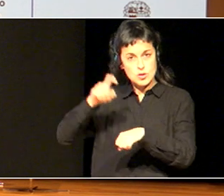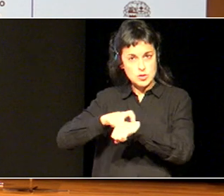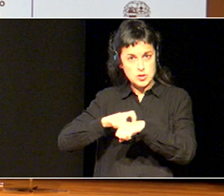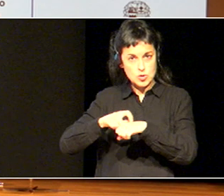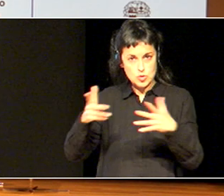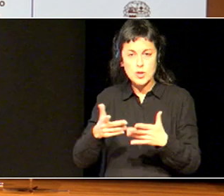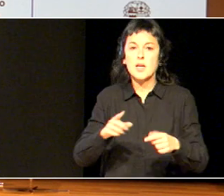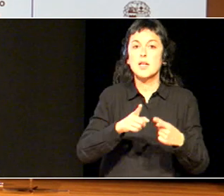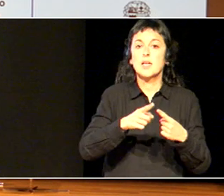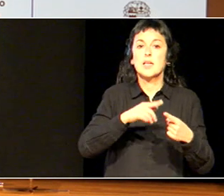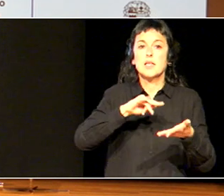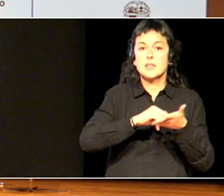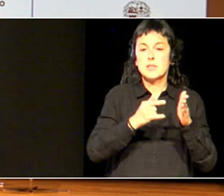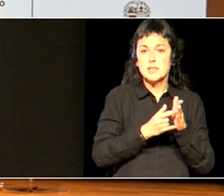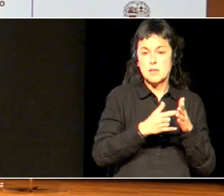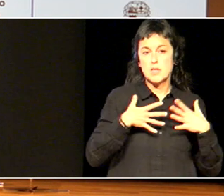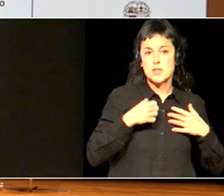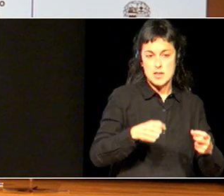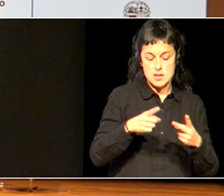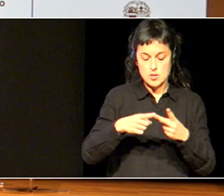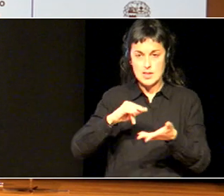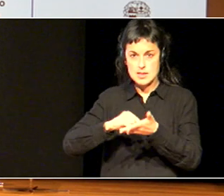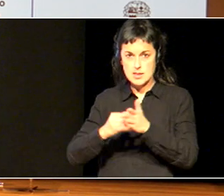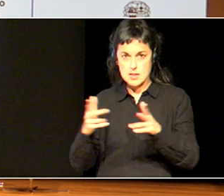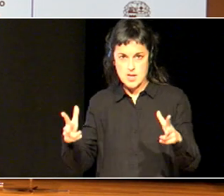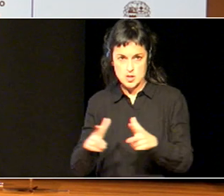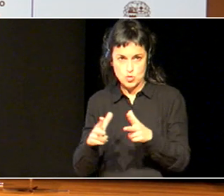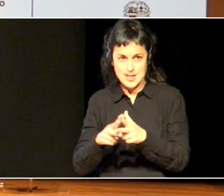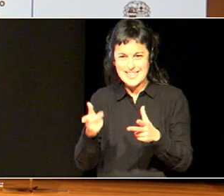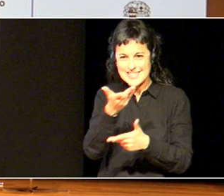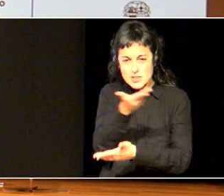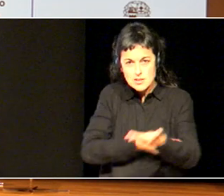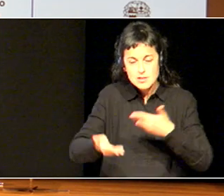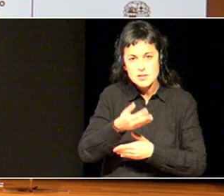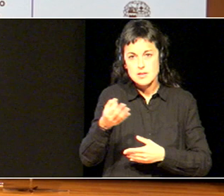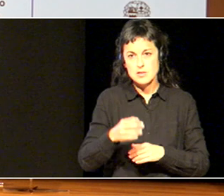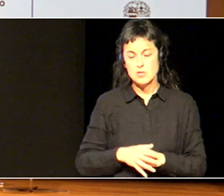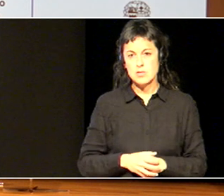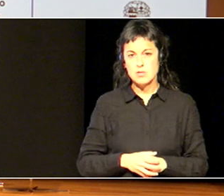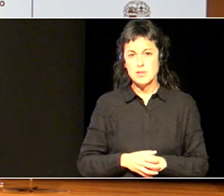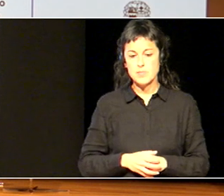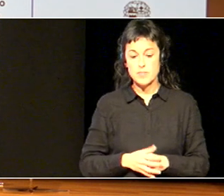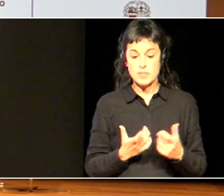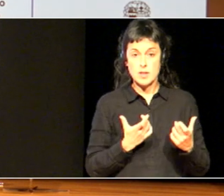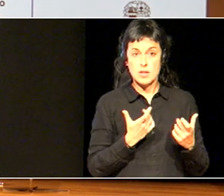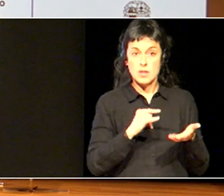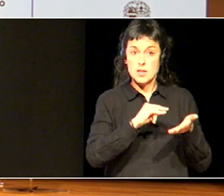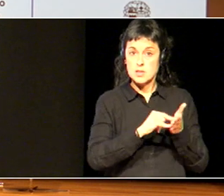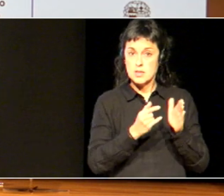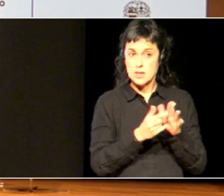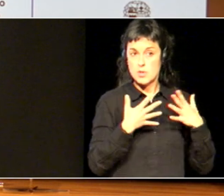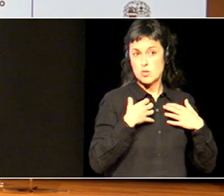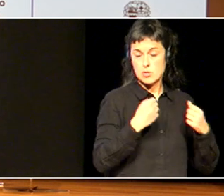sanitario y el sistema social uka esina da gizarte eta osasun sistemek erantzun